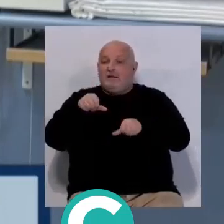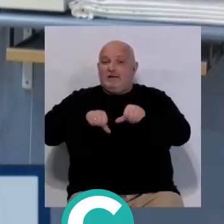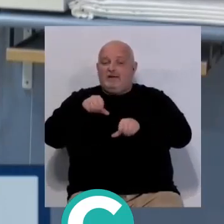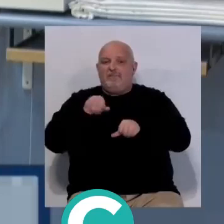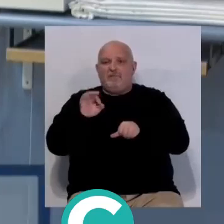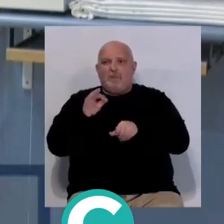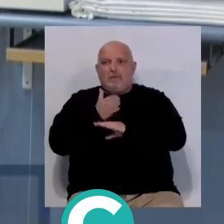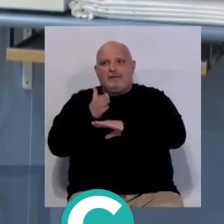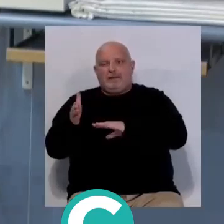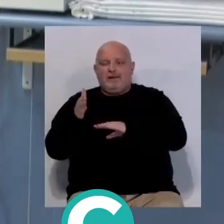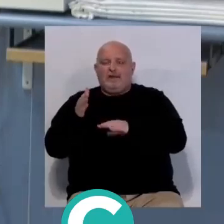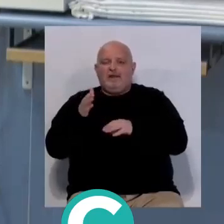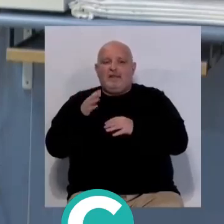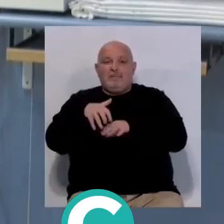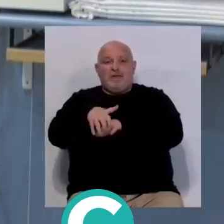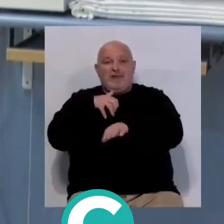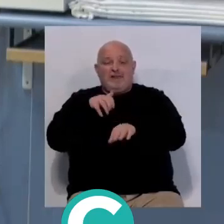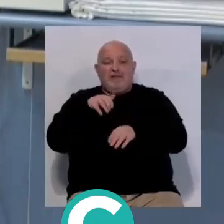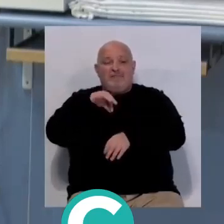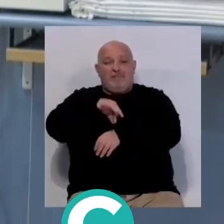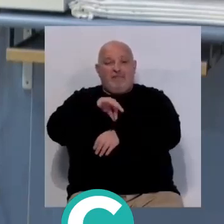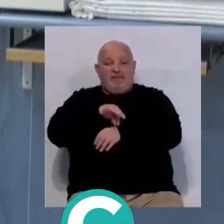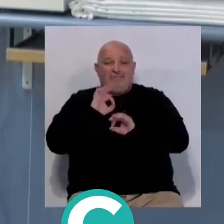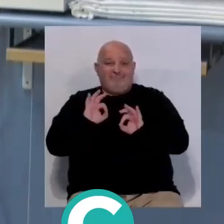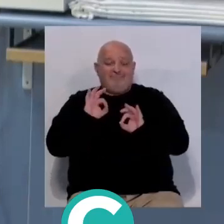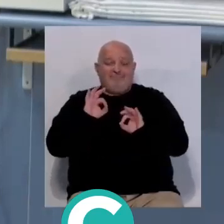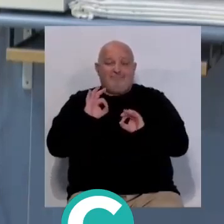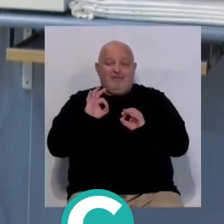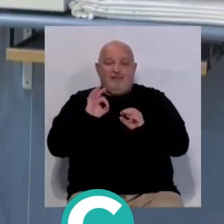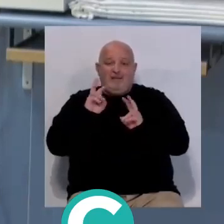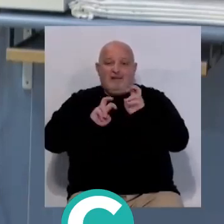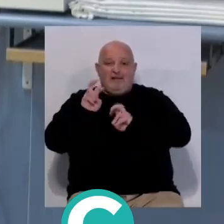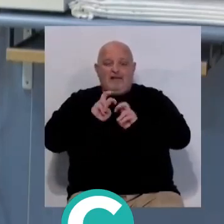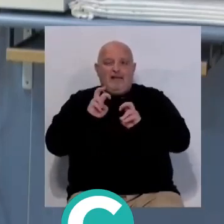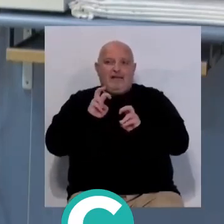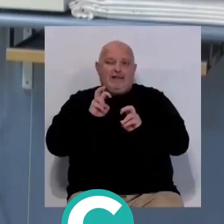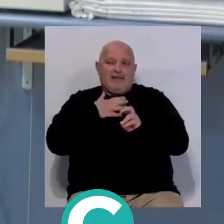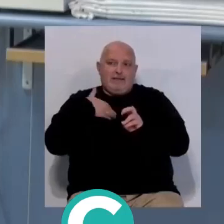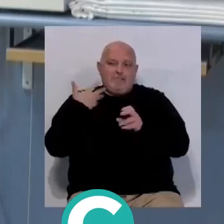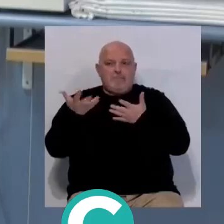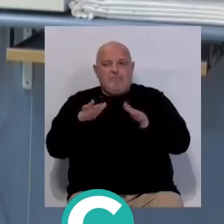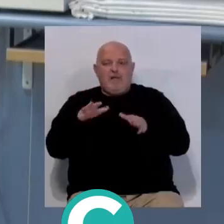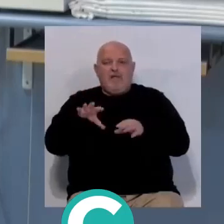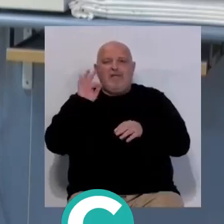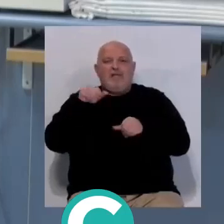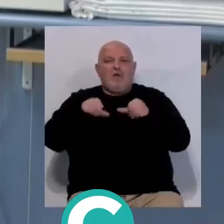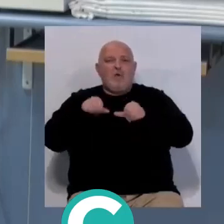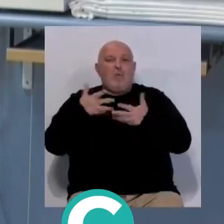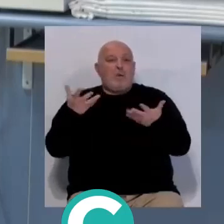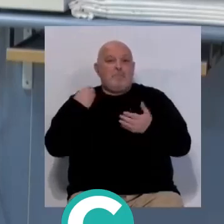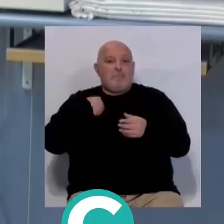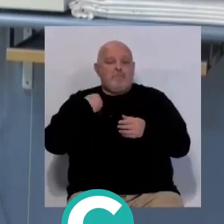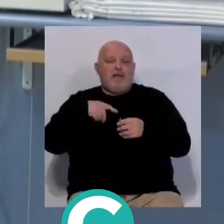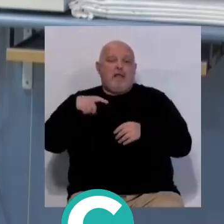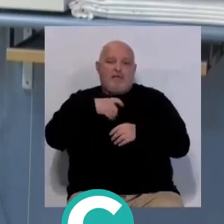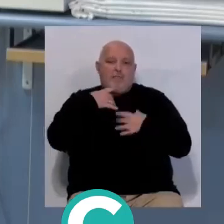es verdad que el grueso de las enfermedades a las que nos vamos a enfrentar y en la que pueden tener opción quirúrgica, fundamentalmente